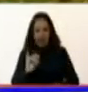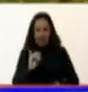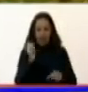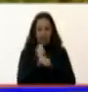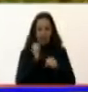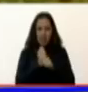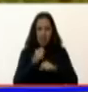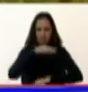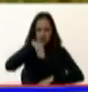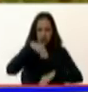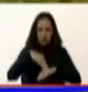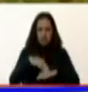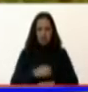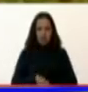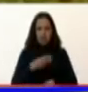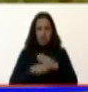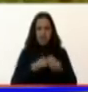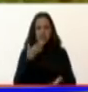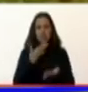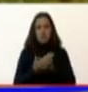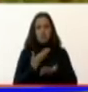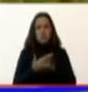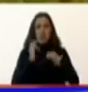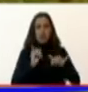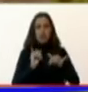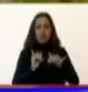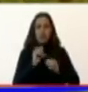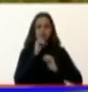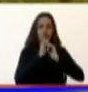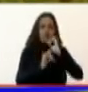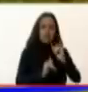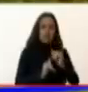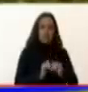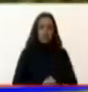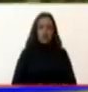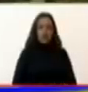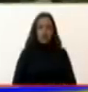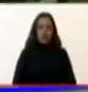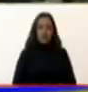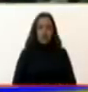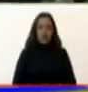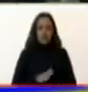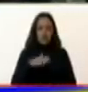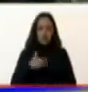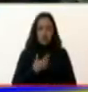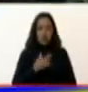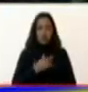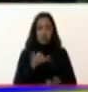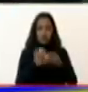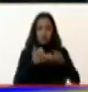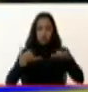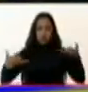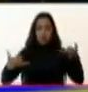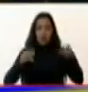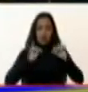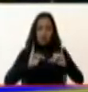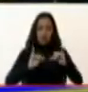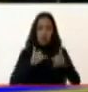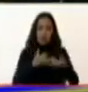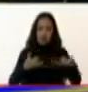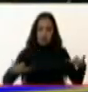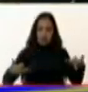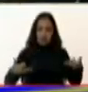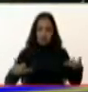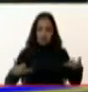propone tener una misma fuente de noticias para informar a todo este continente con una sola línea, ¿verdad? Una sola